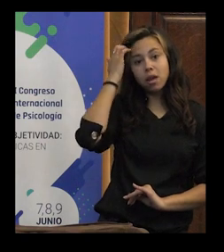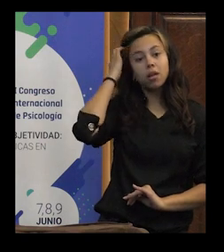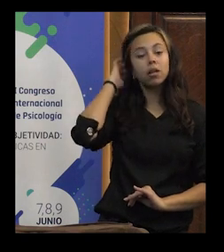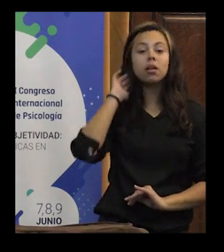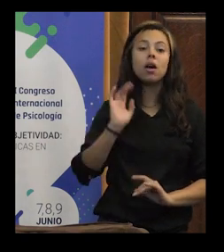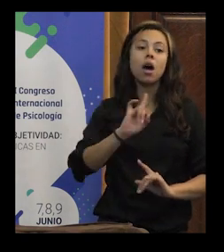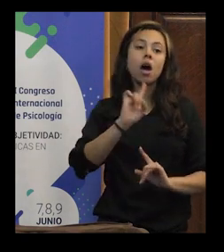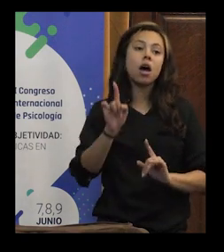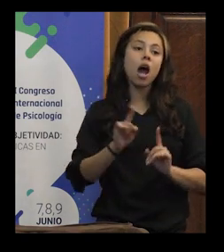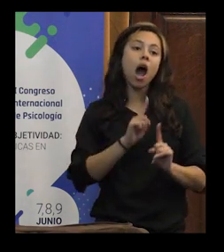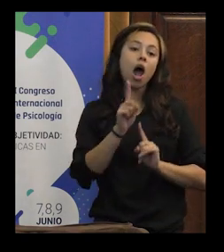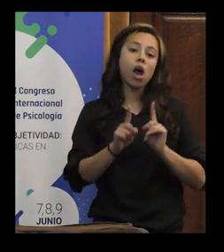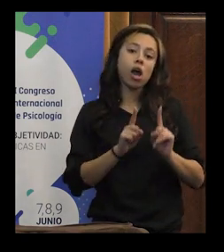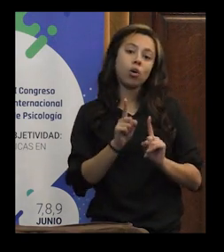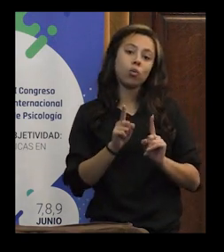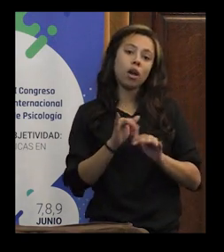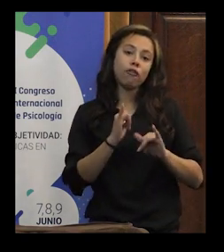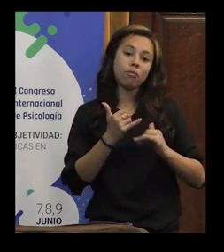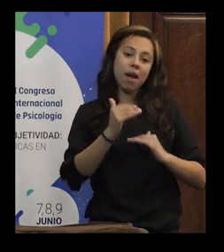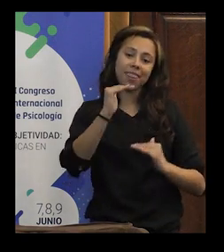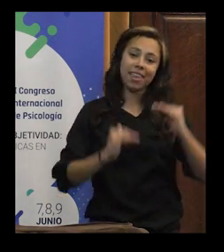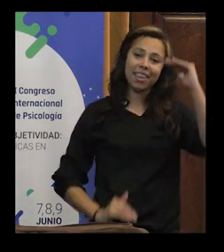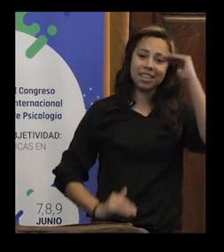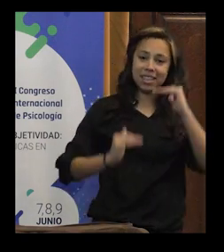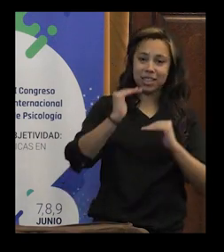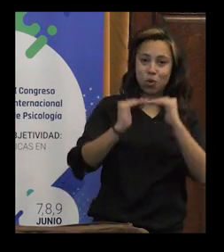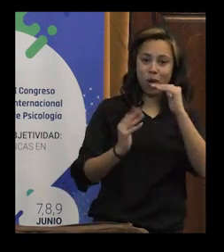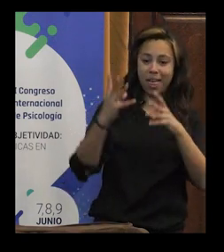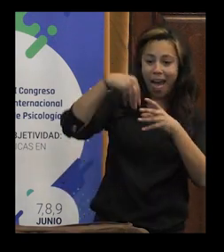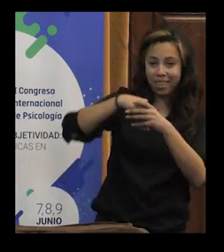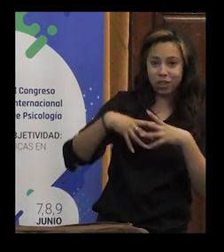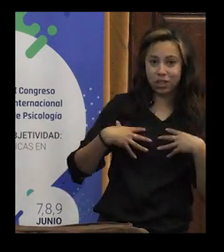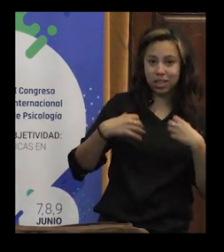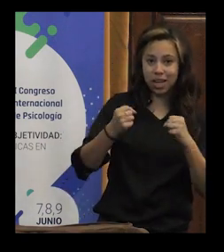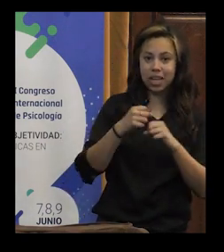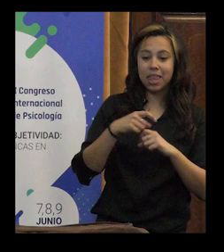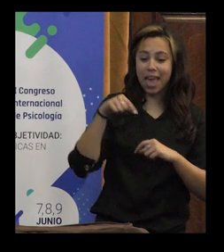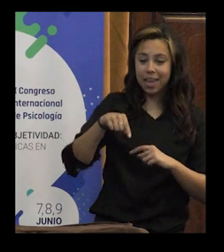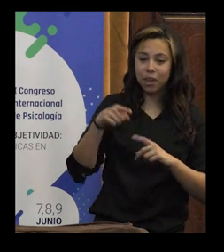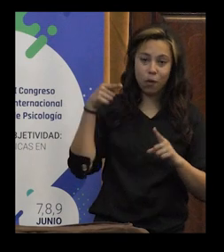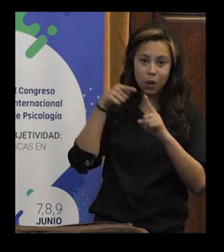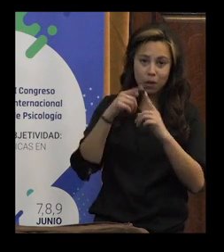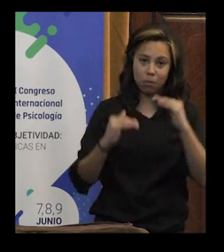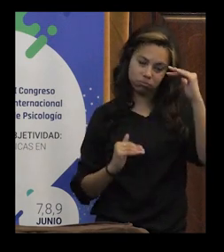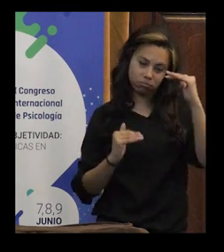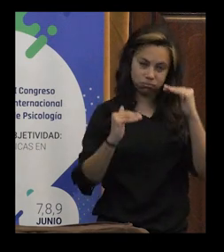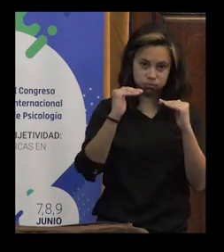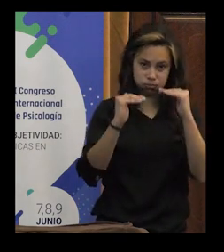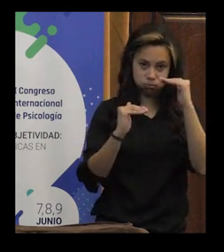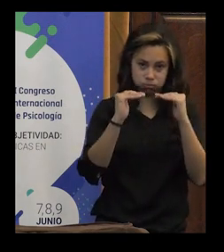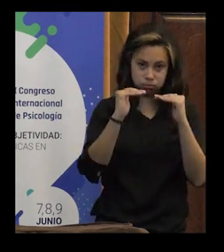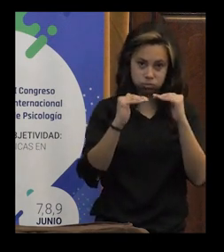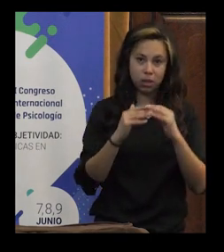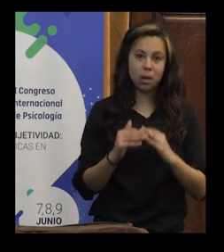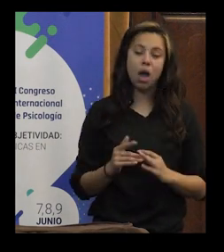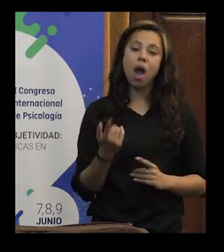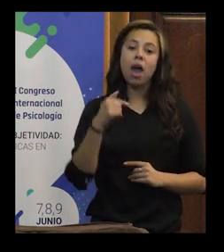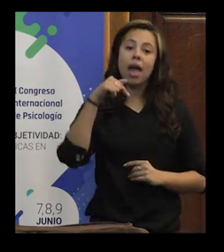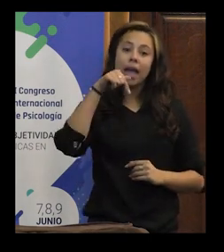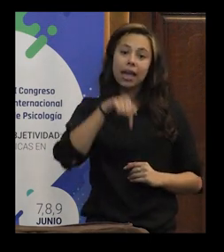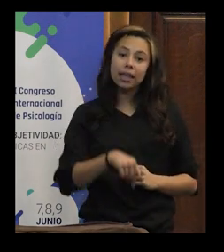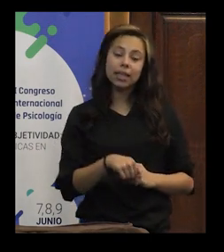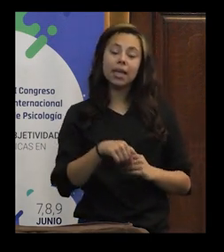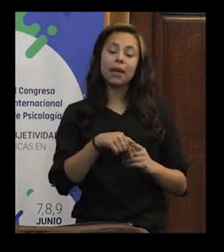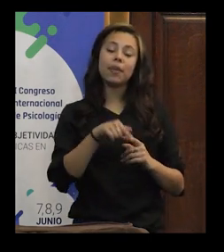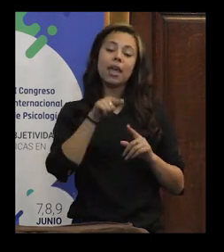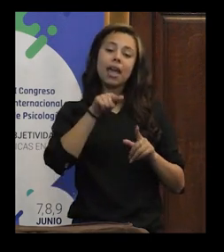reducir las desigualdades en salud. En este nuevo marco, las tareas